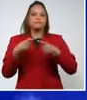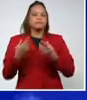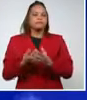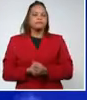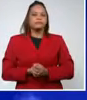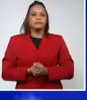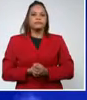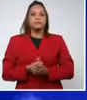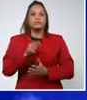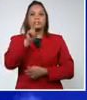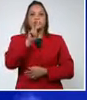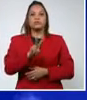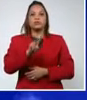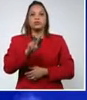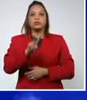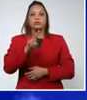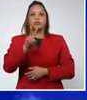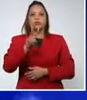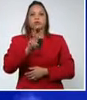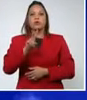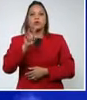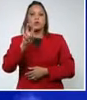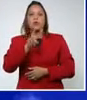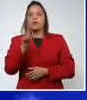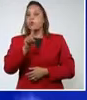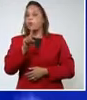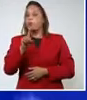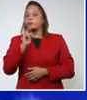con 211 casos más que el día anterior,